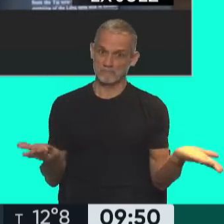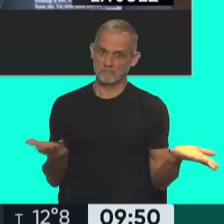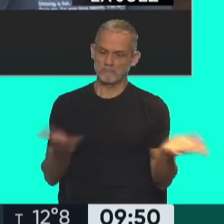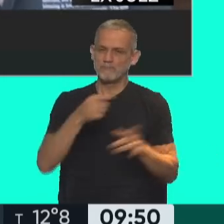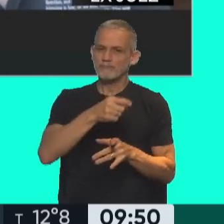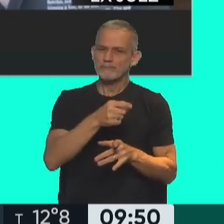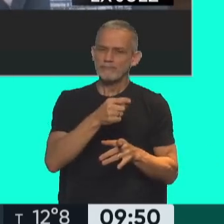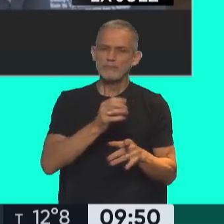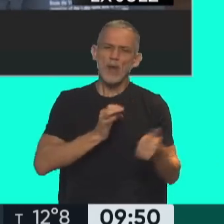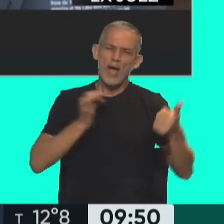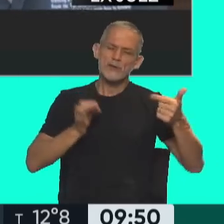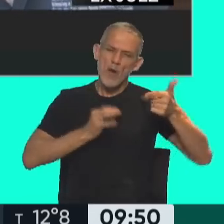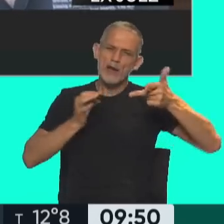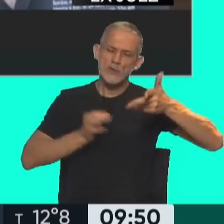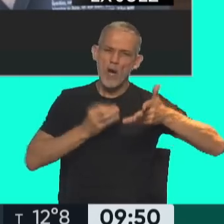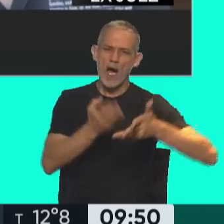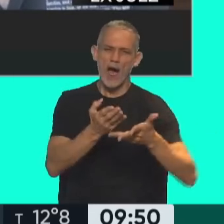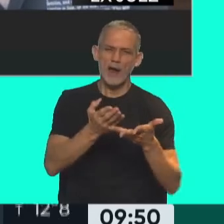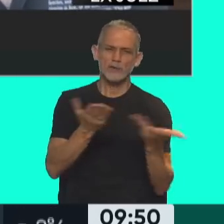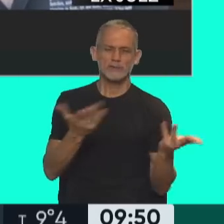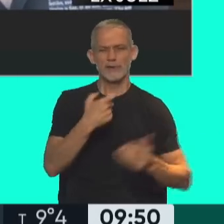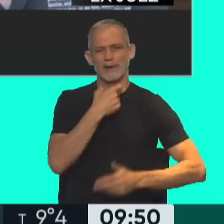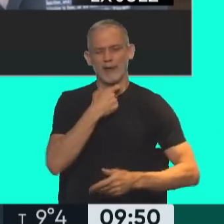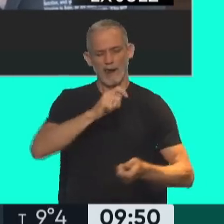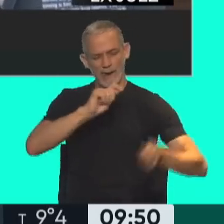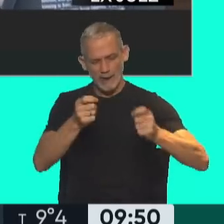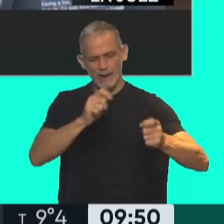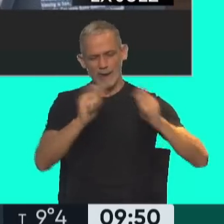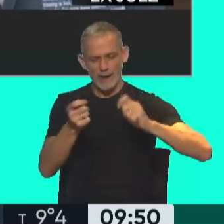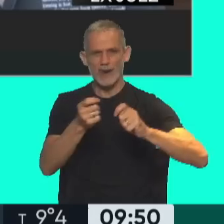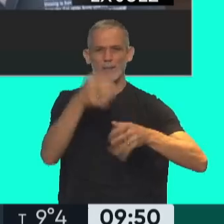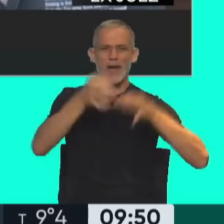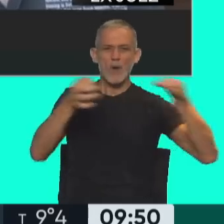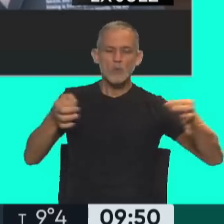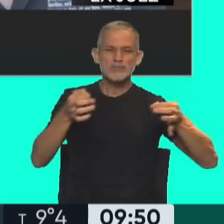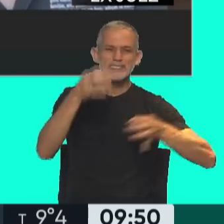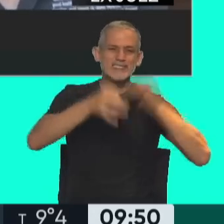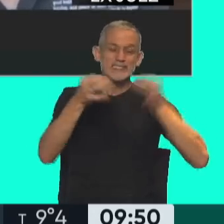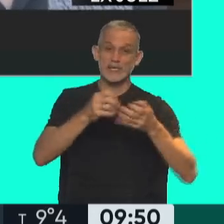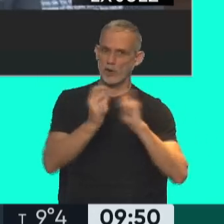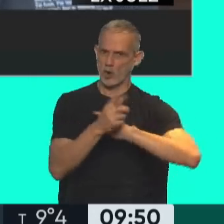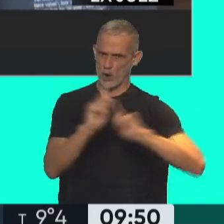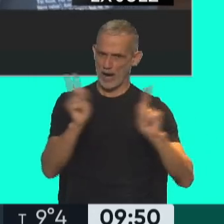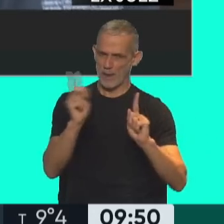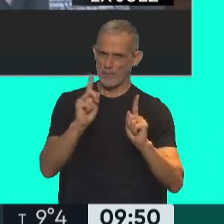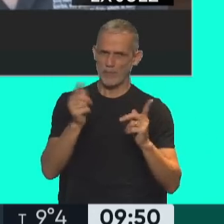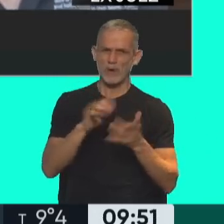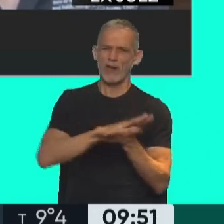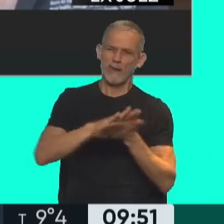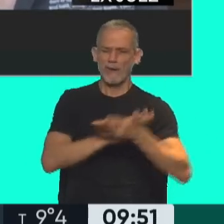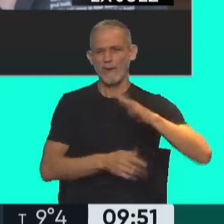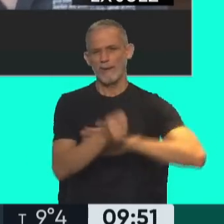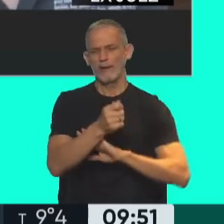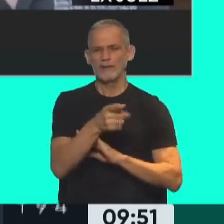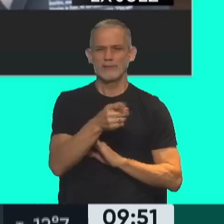de que estos años no se haya intentado modificar el cuadro que hay dentro de la justicia me estoy refiriendo al sector corrupto del poder